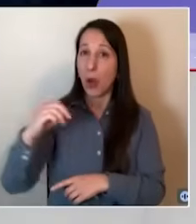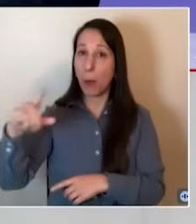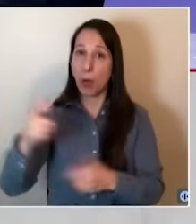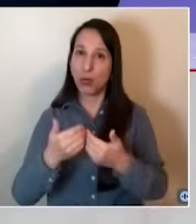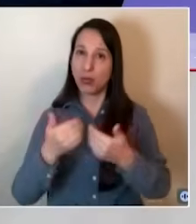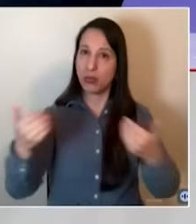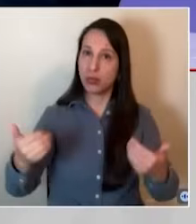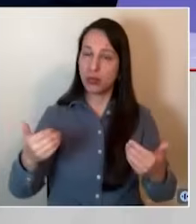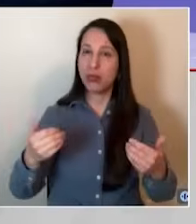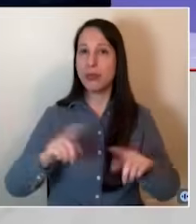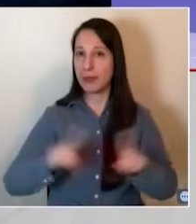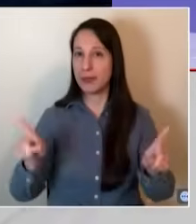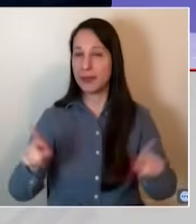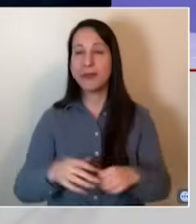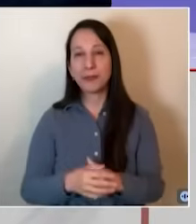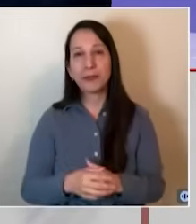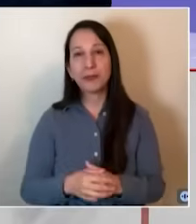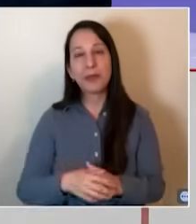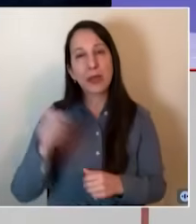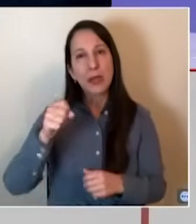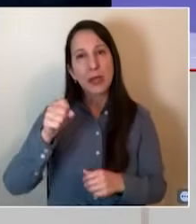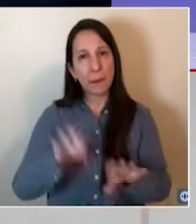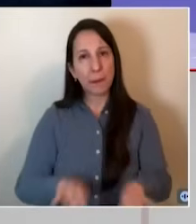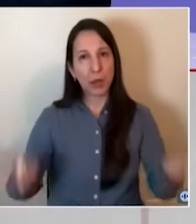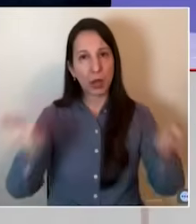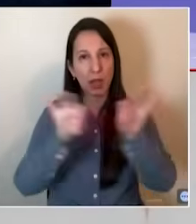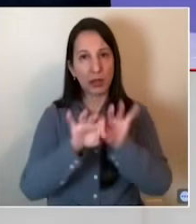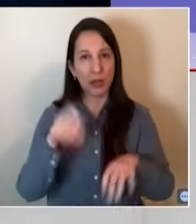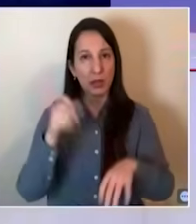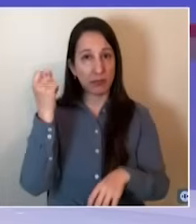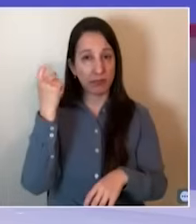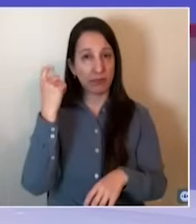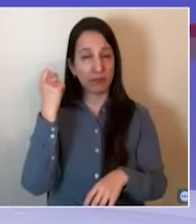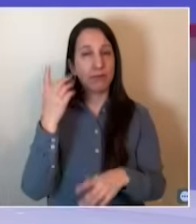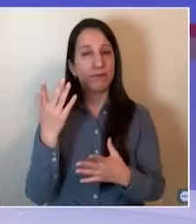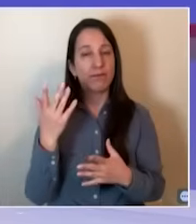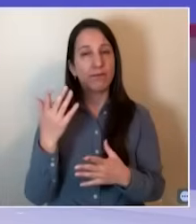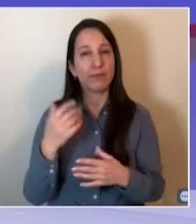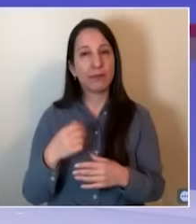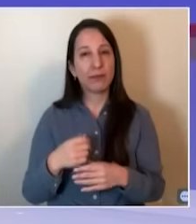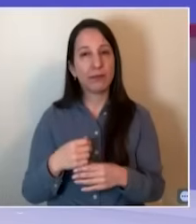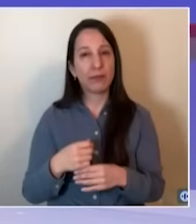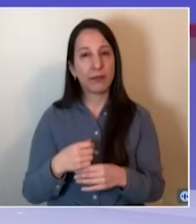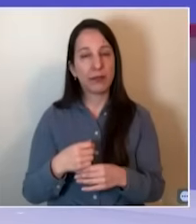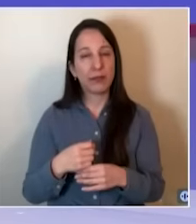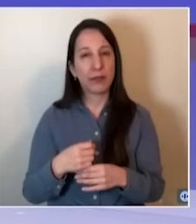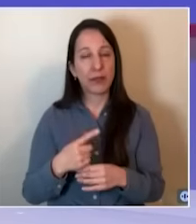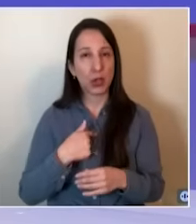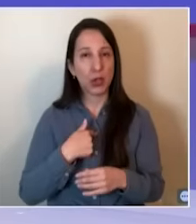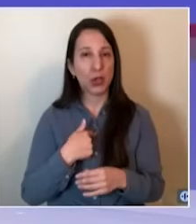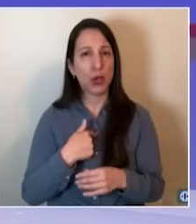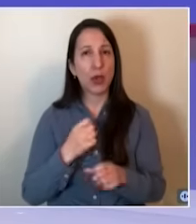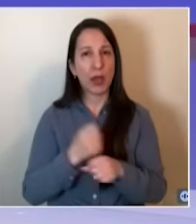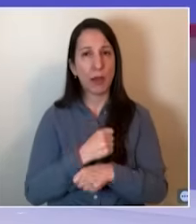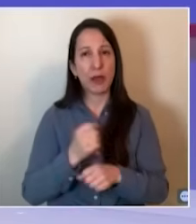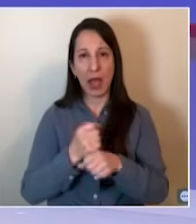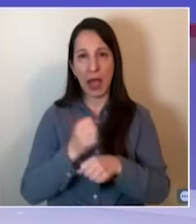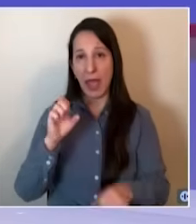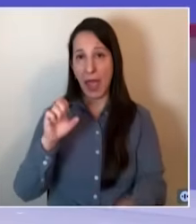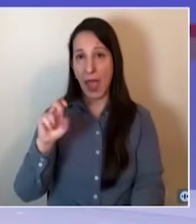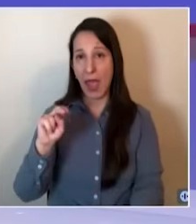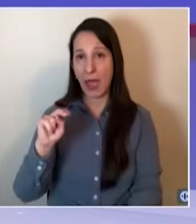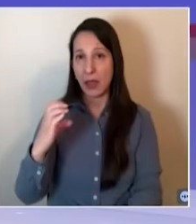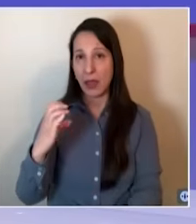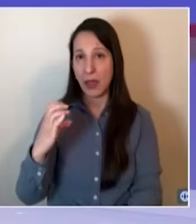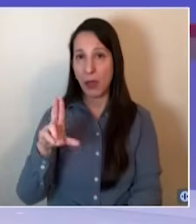muy importante el entender, y yo hago encuestas, entonces es muy raro